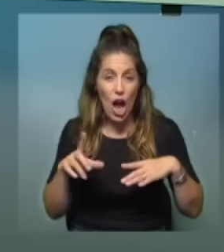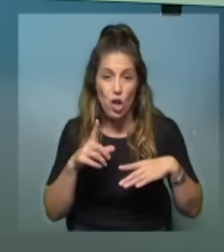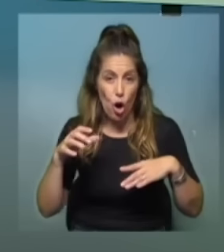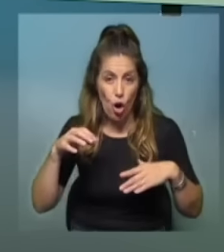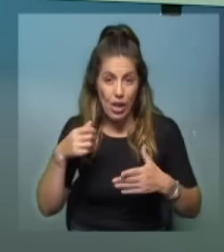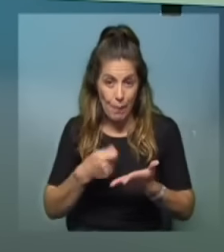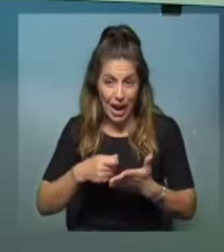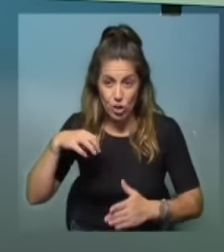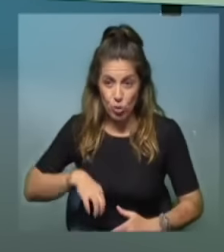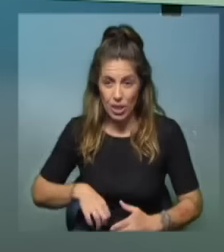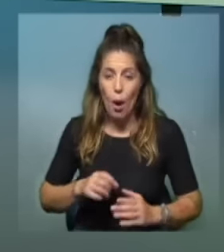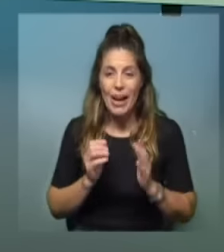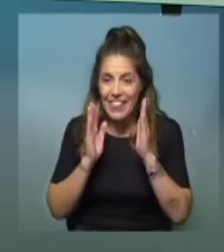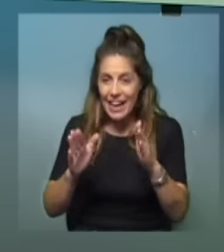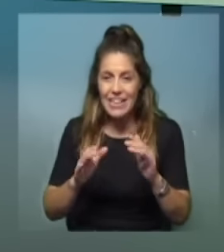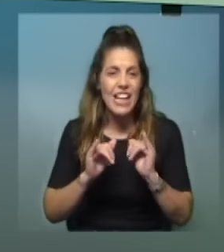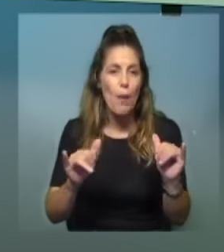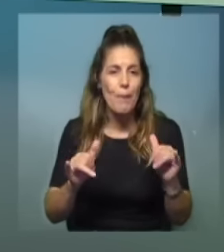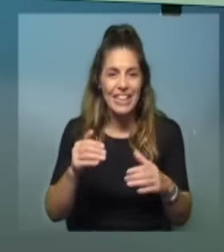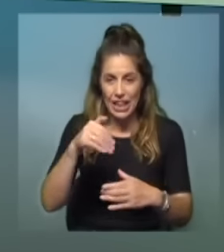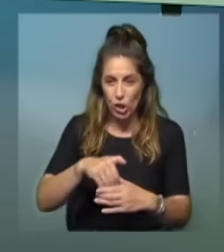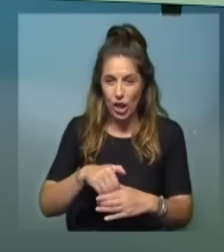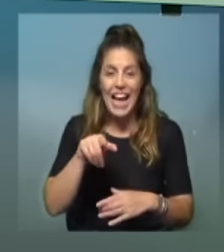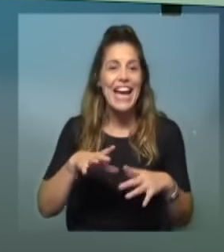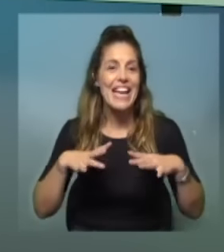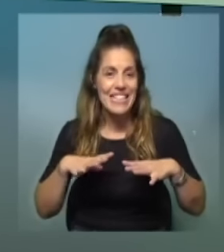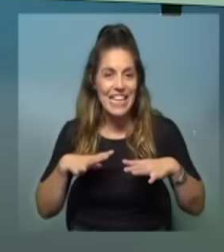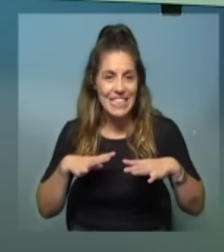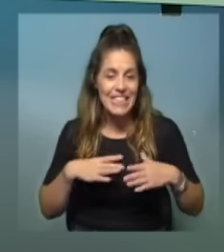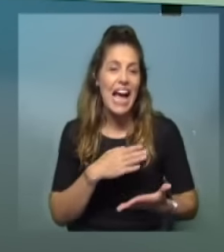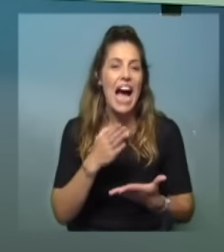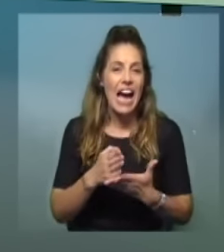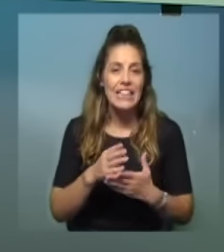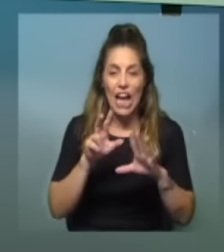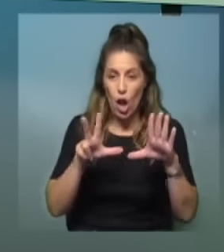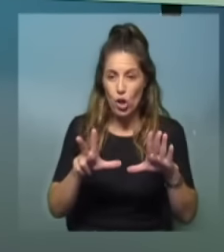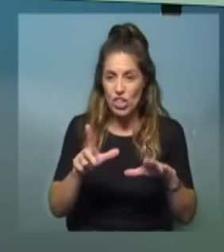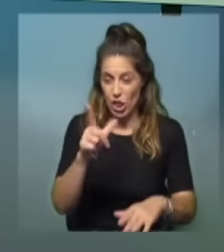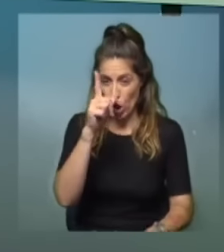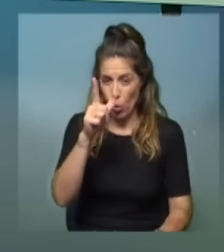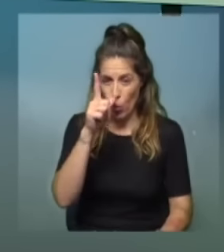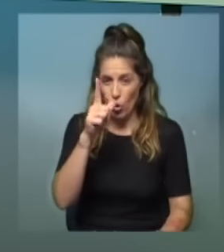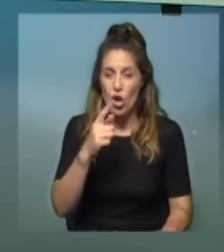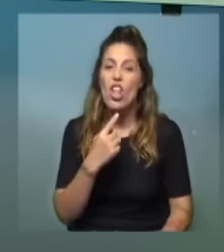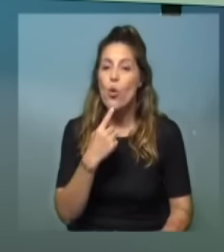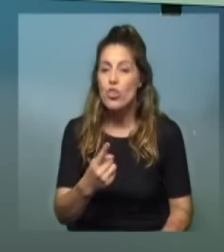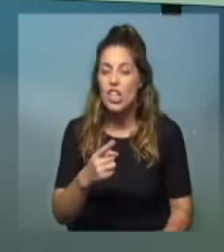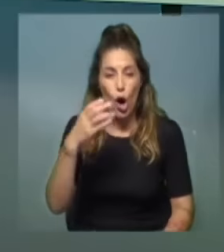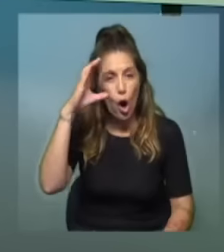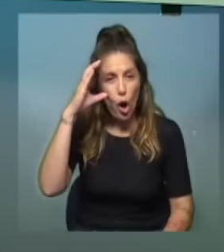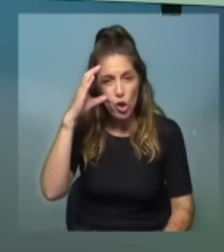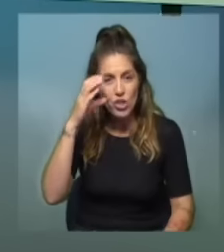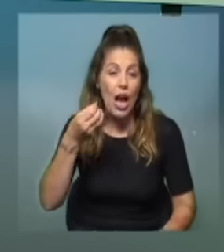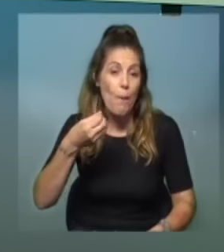sueldo para dedicarse a la campaña electoral claro esa licencia va a ser o es hasta el 8 de julio y según dijo cose hoy en caso